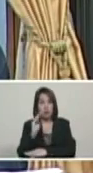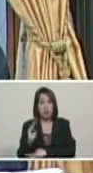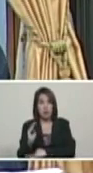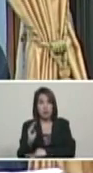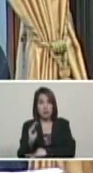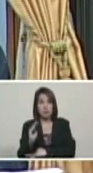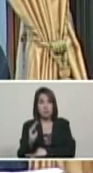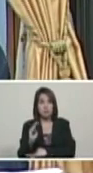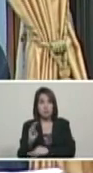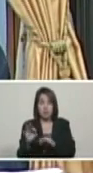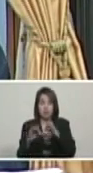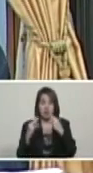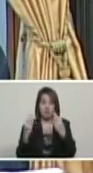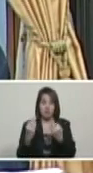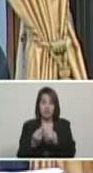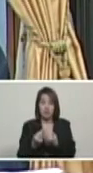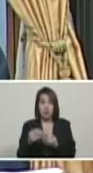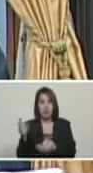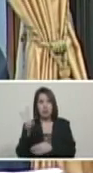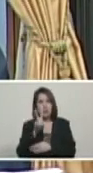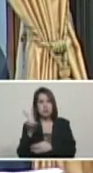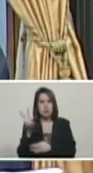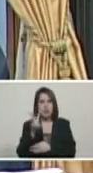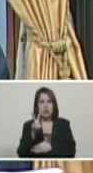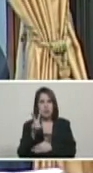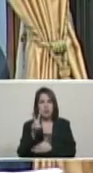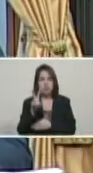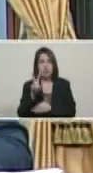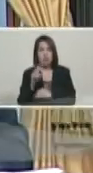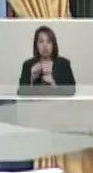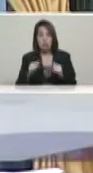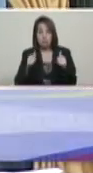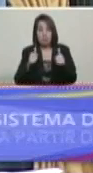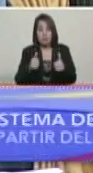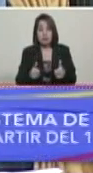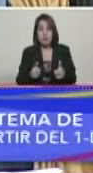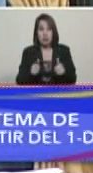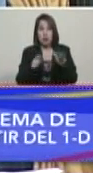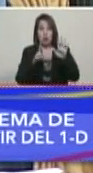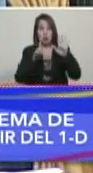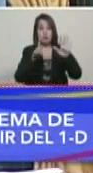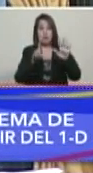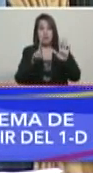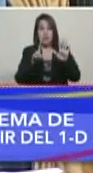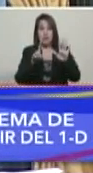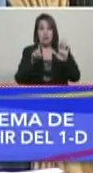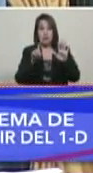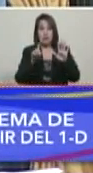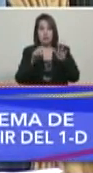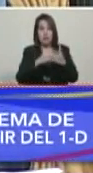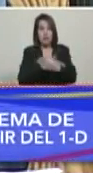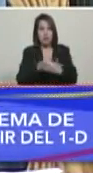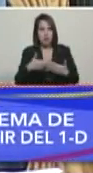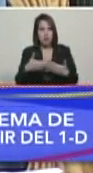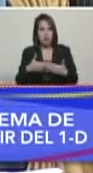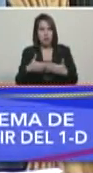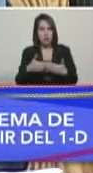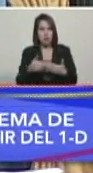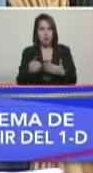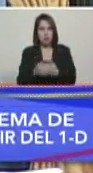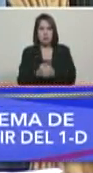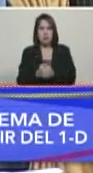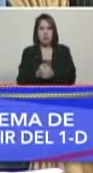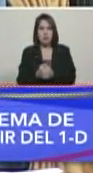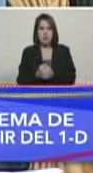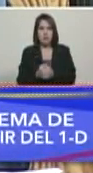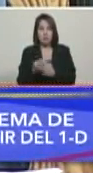a la familia venezolana a partir del esquema de los 6 millones de hogares protegidos. Esto es algo único, de